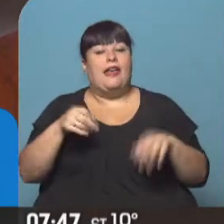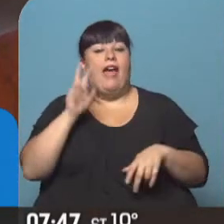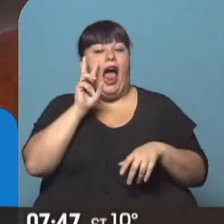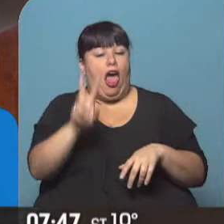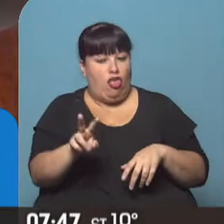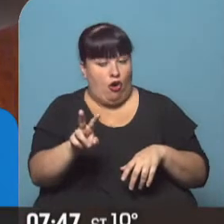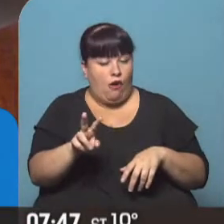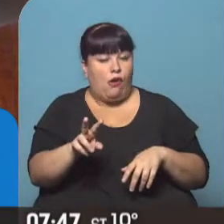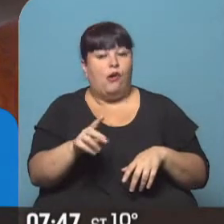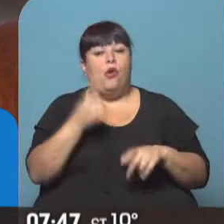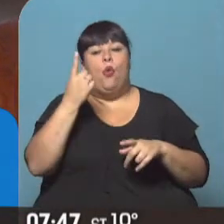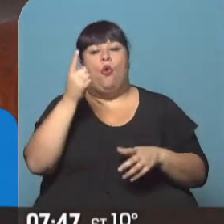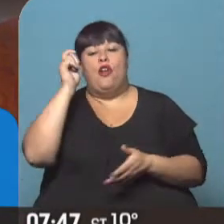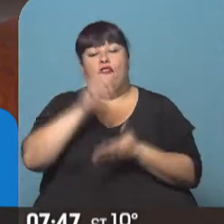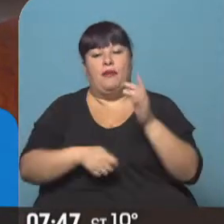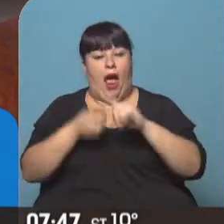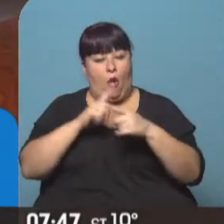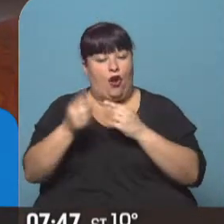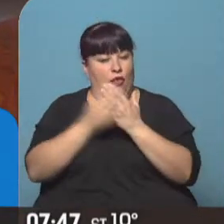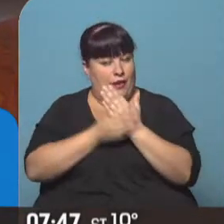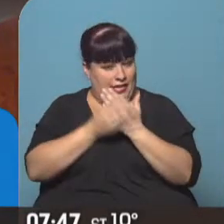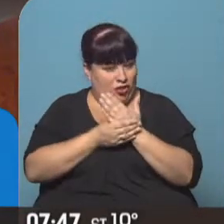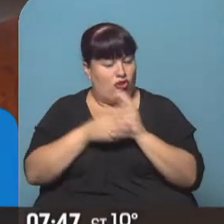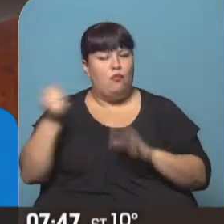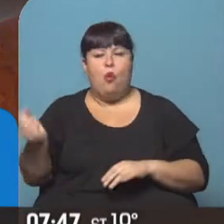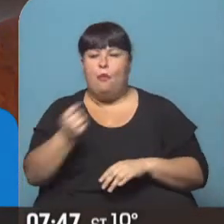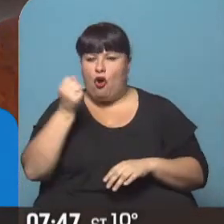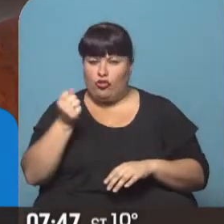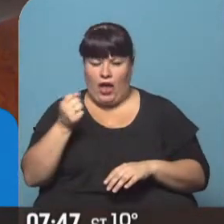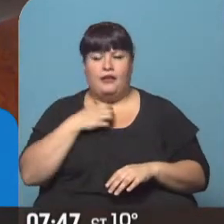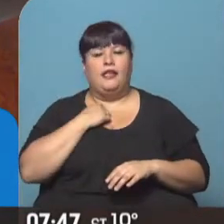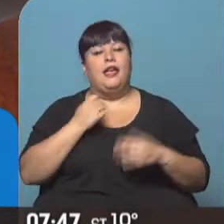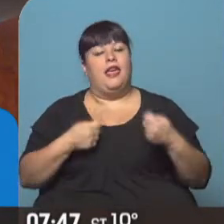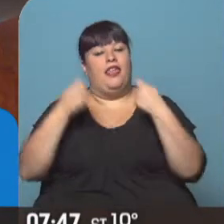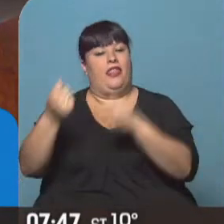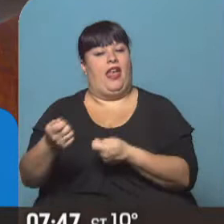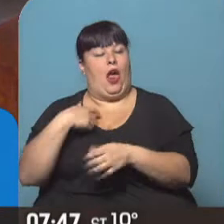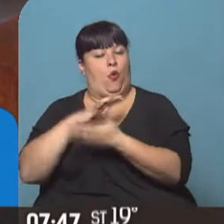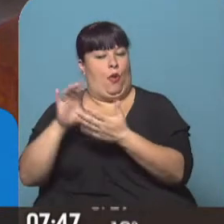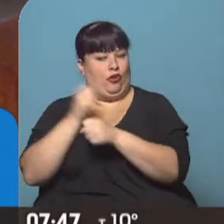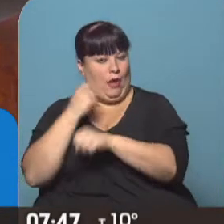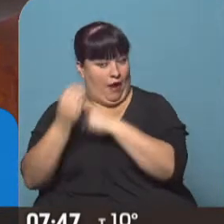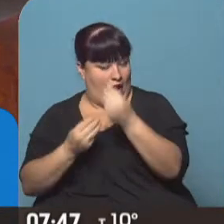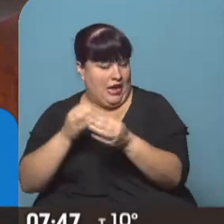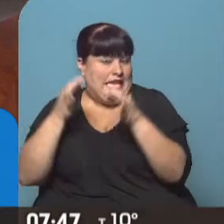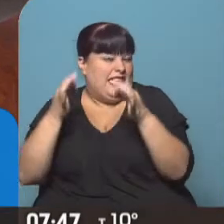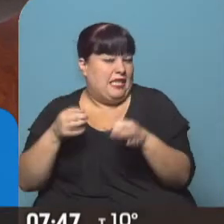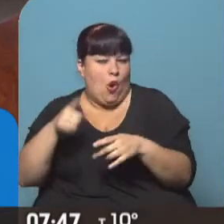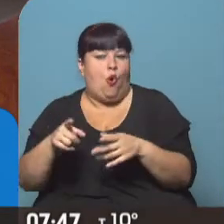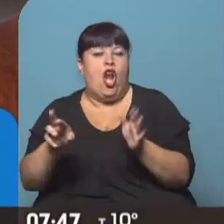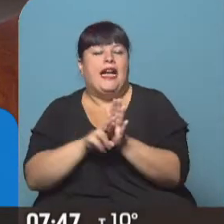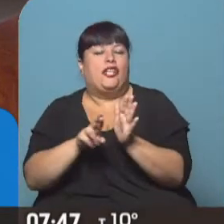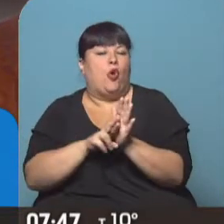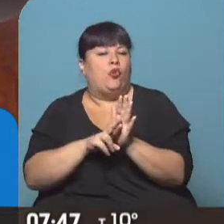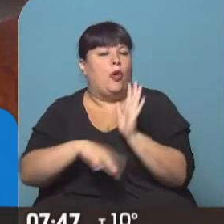tarde una declaración ministerial importante que va a dar impulso a nuevos trabajos y seguramente unas resoluciones